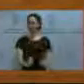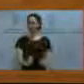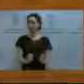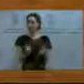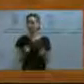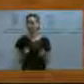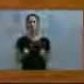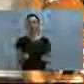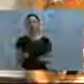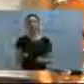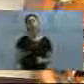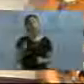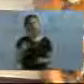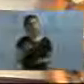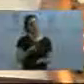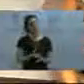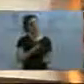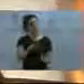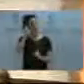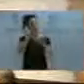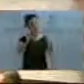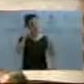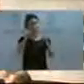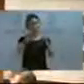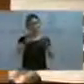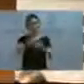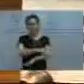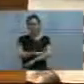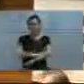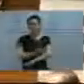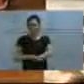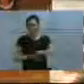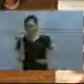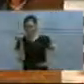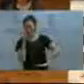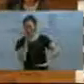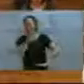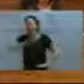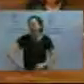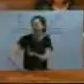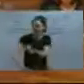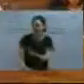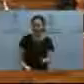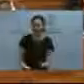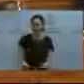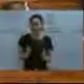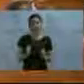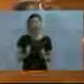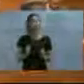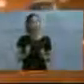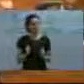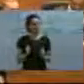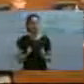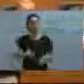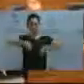de fuerza perpetrado ayer en el Parlamento catalán de consecuencias impredecibles no puede provocar otra cosa que reforzarnos en nuestras